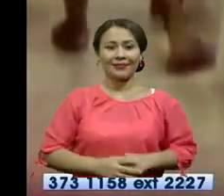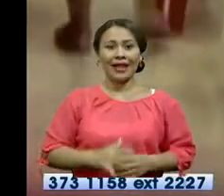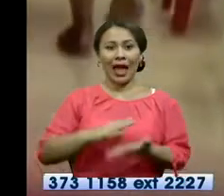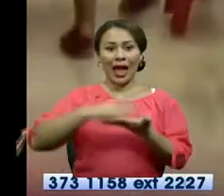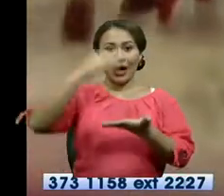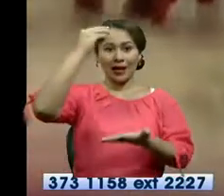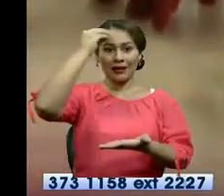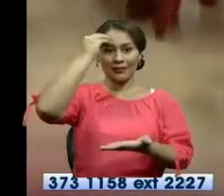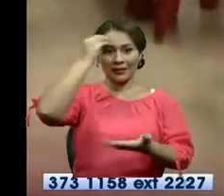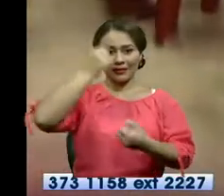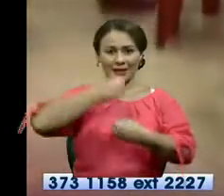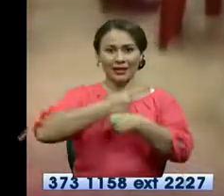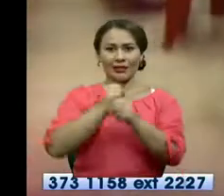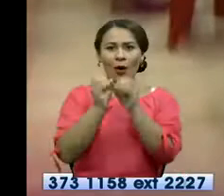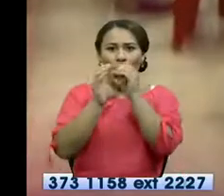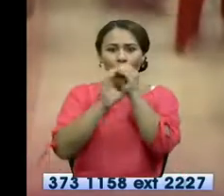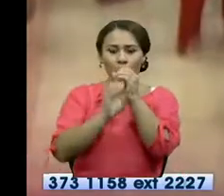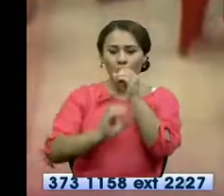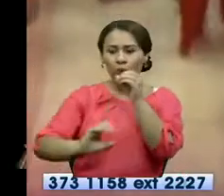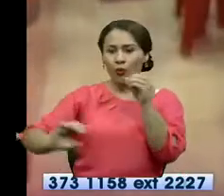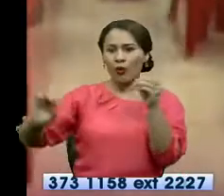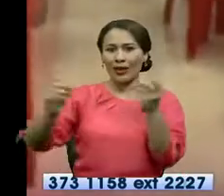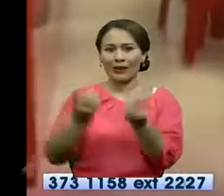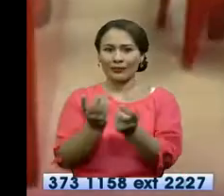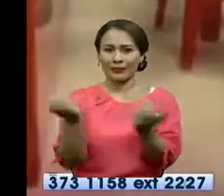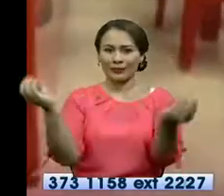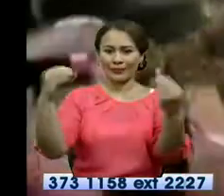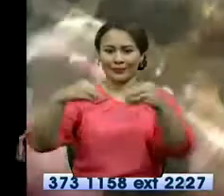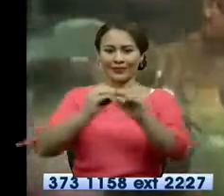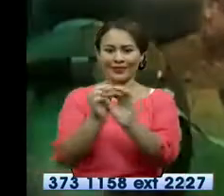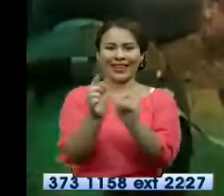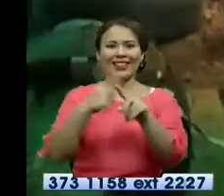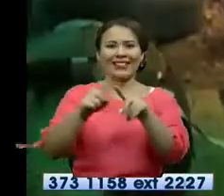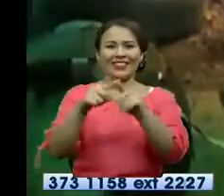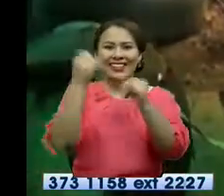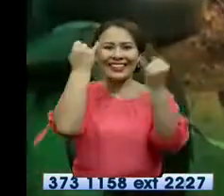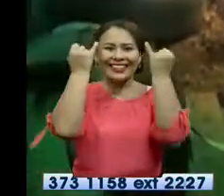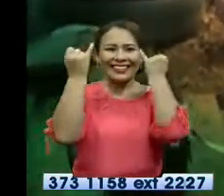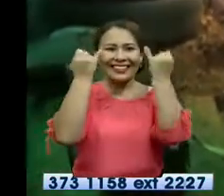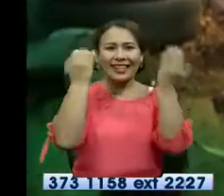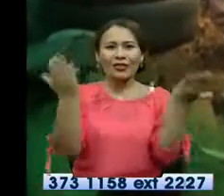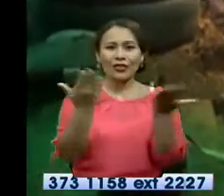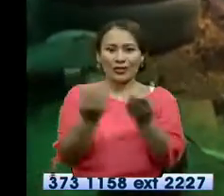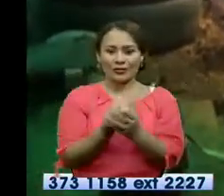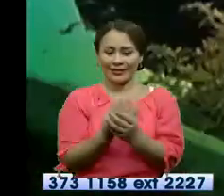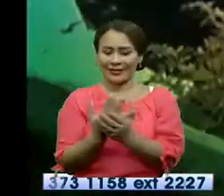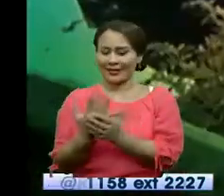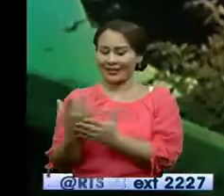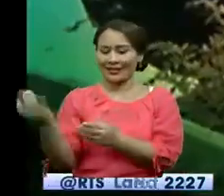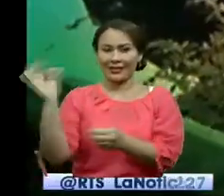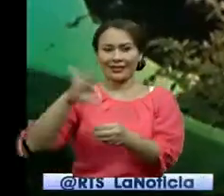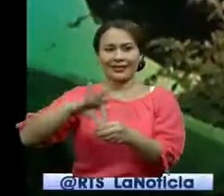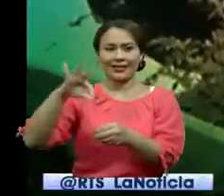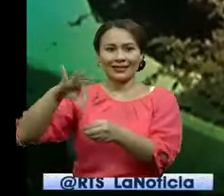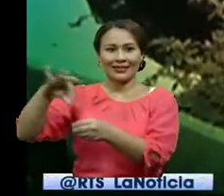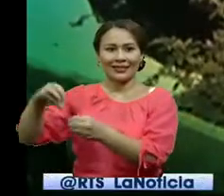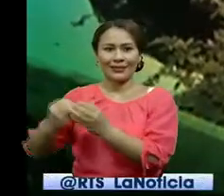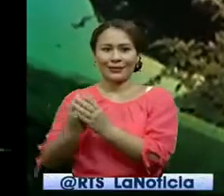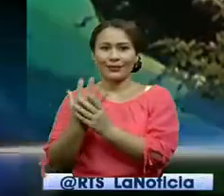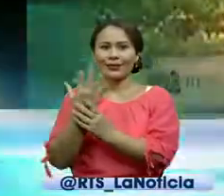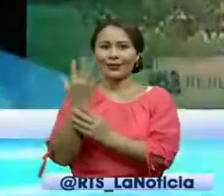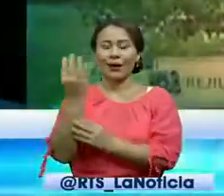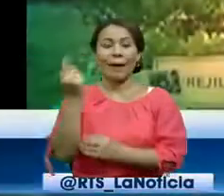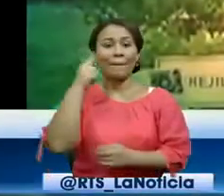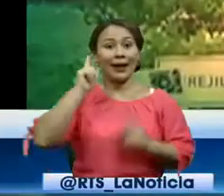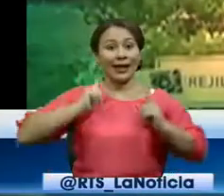Aprendiendo a hacer globoformas para desarrollar la creatividad, o en huertos donde conocen cómo sembrar hierbas medicinales